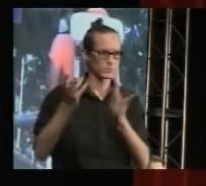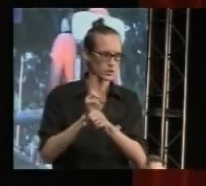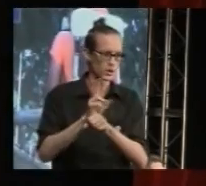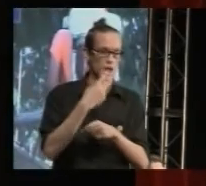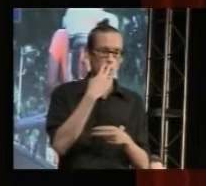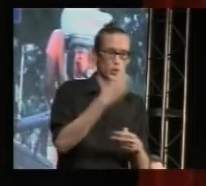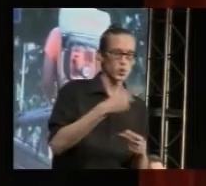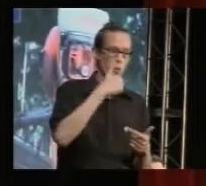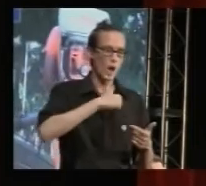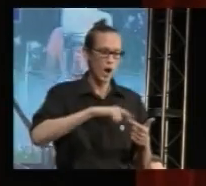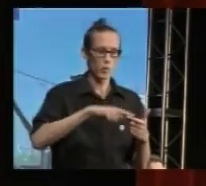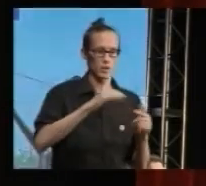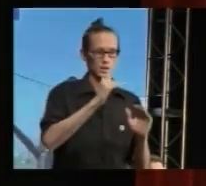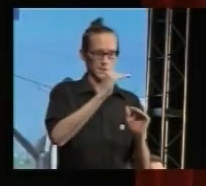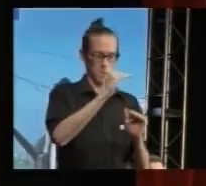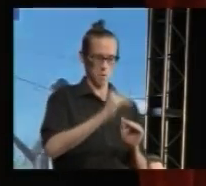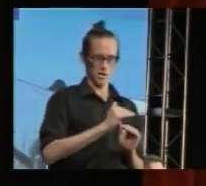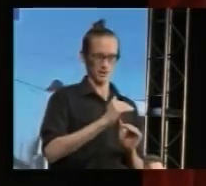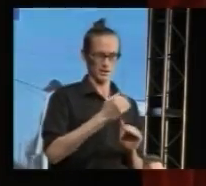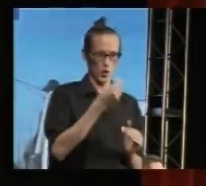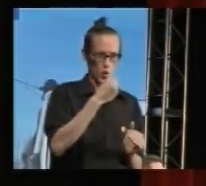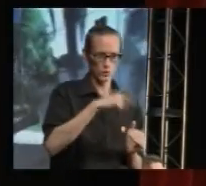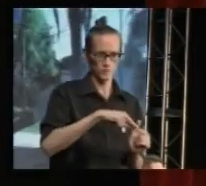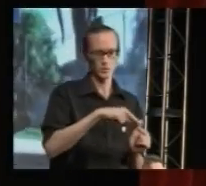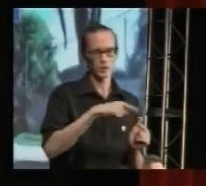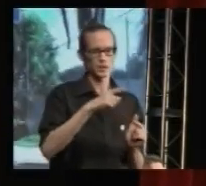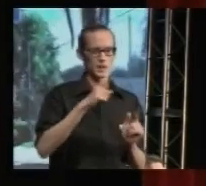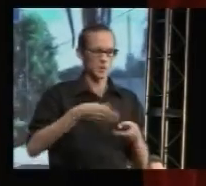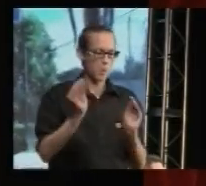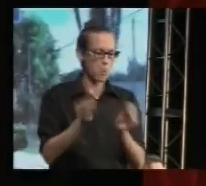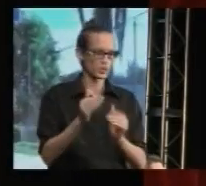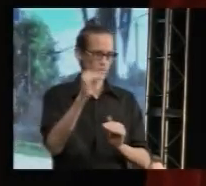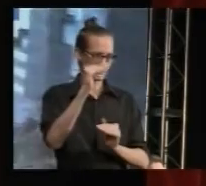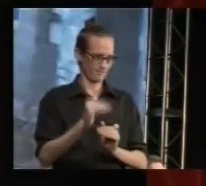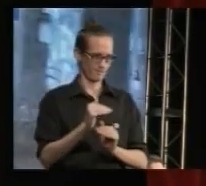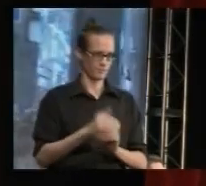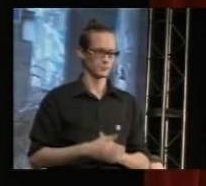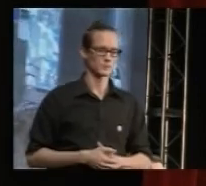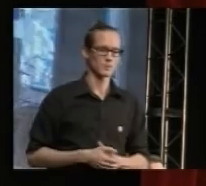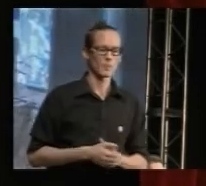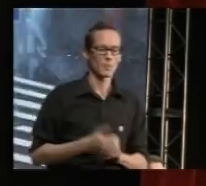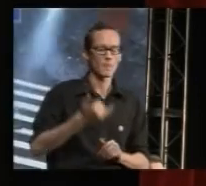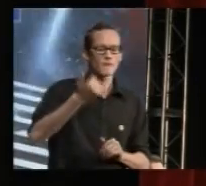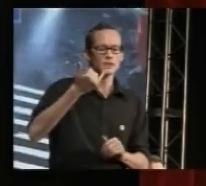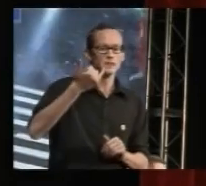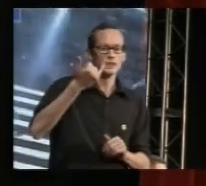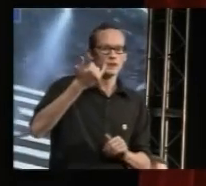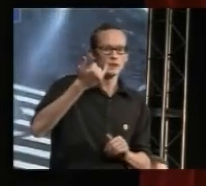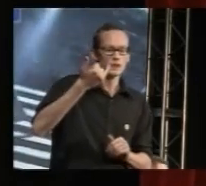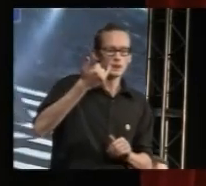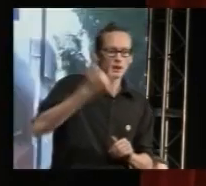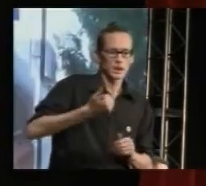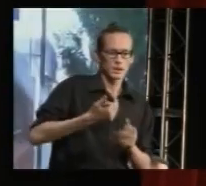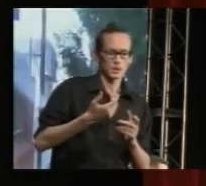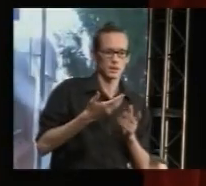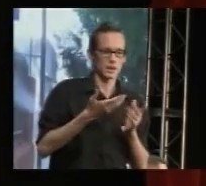del agua y la reducción de los residuos sólidos. En materia de planeamiento, se encuentra en pleno funcionamiento la Comisión Asesora de